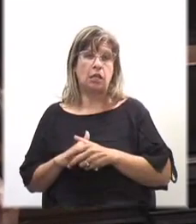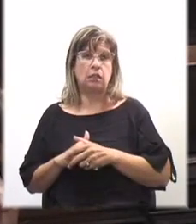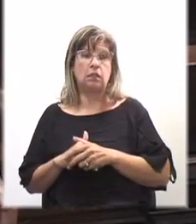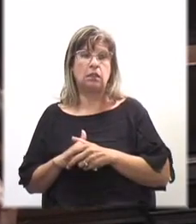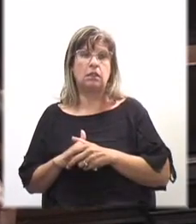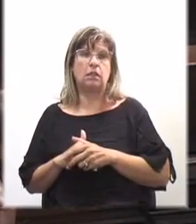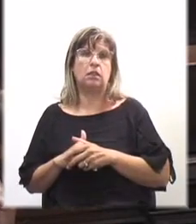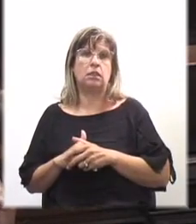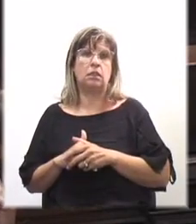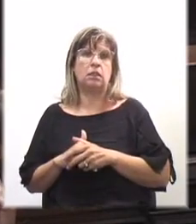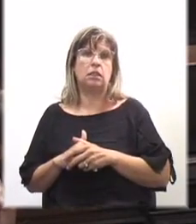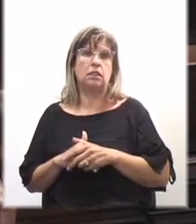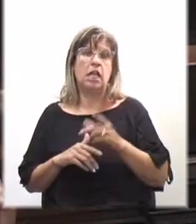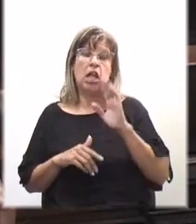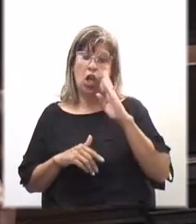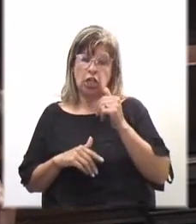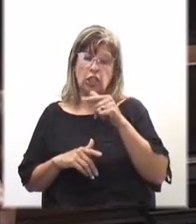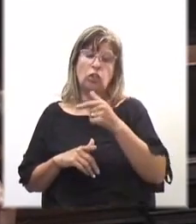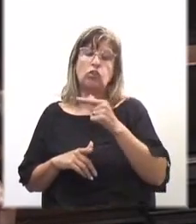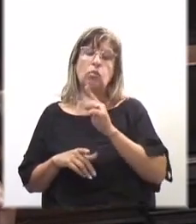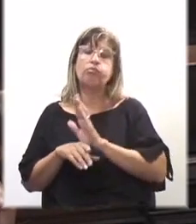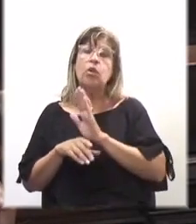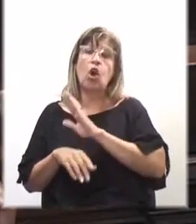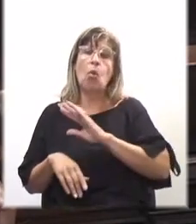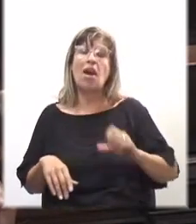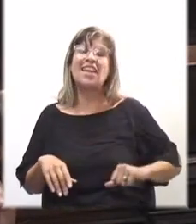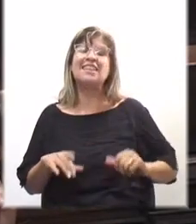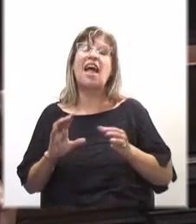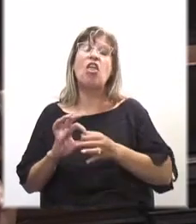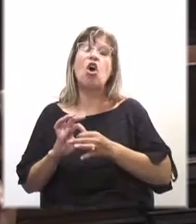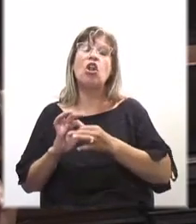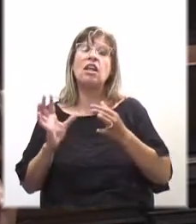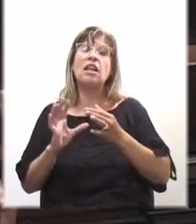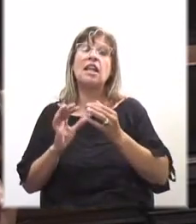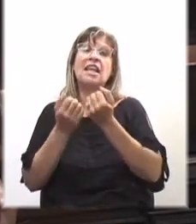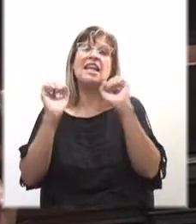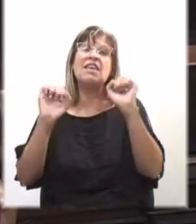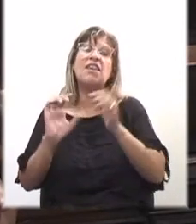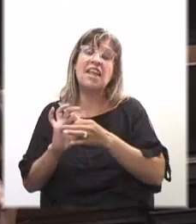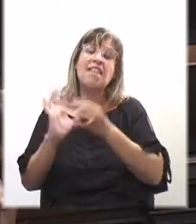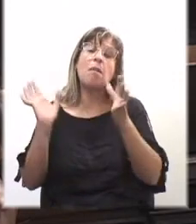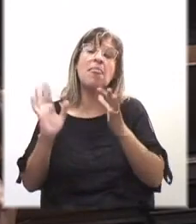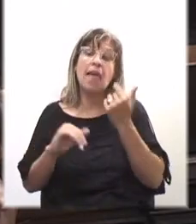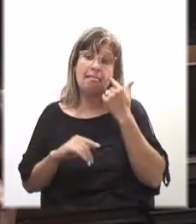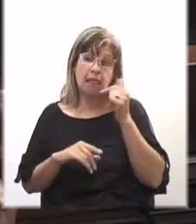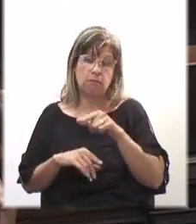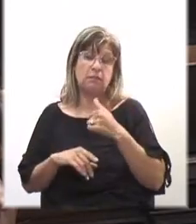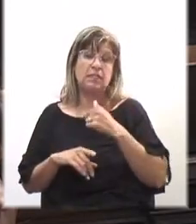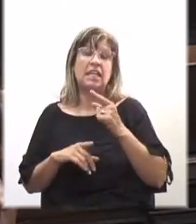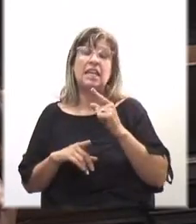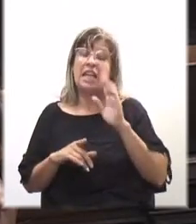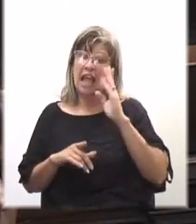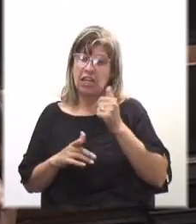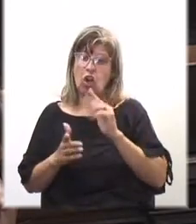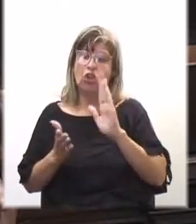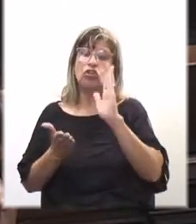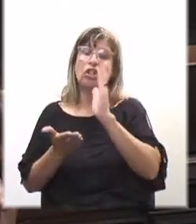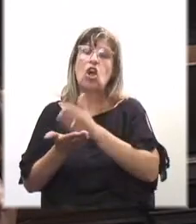Y lo han reconocido como Estado libre e independiente, y le han reconocido las fronteras al